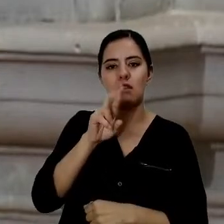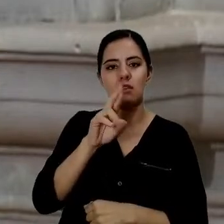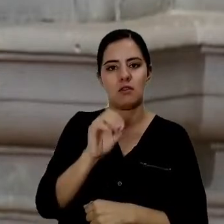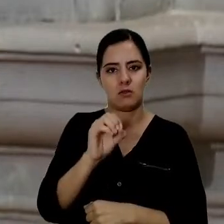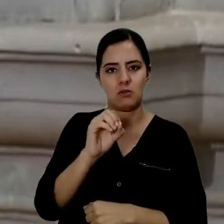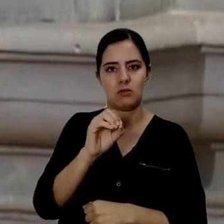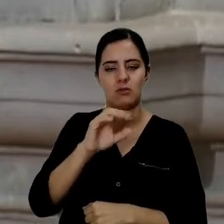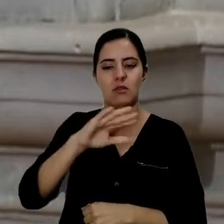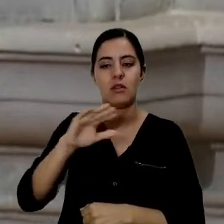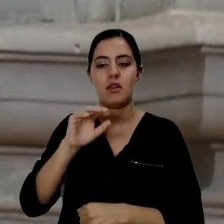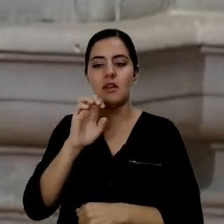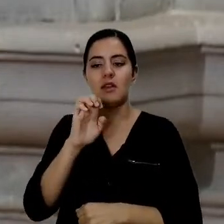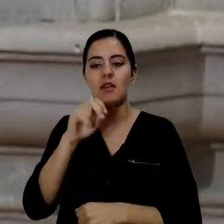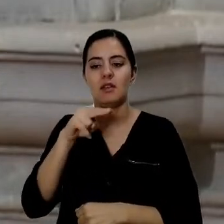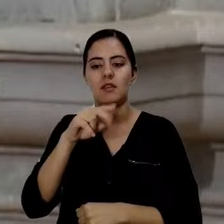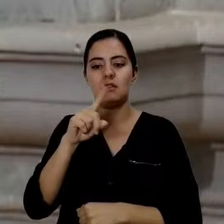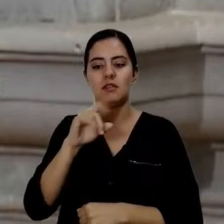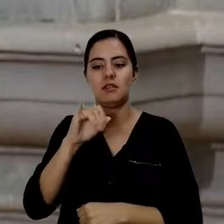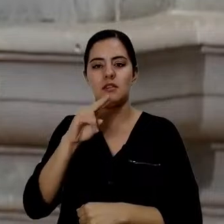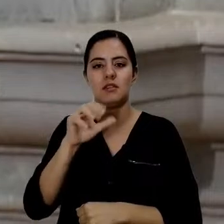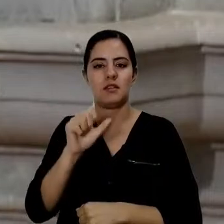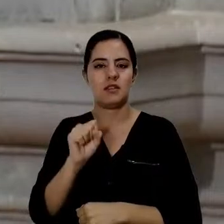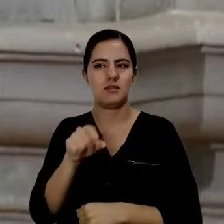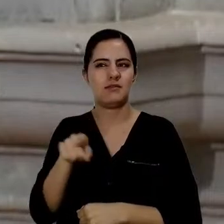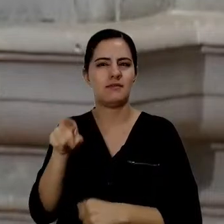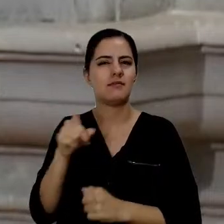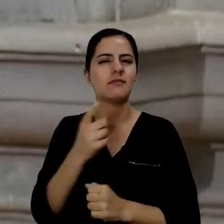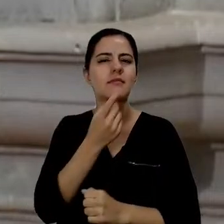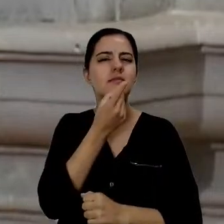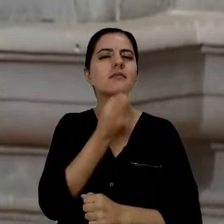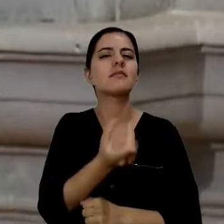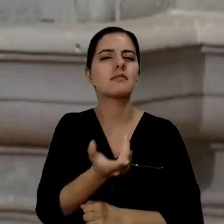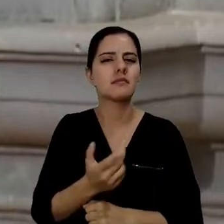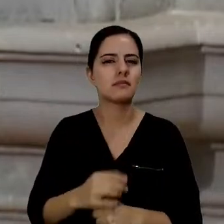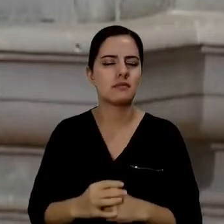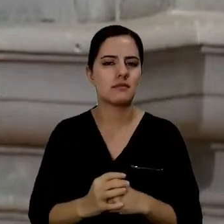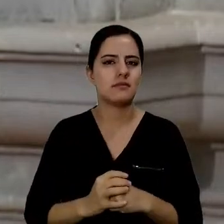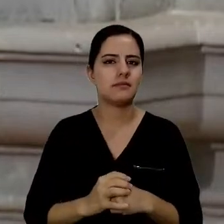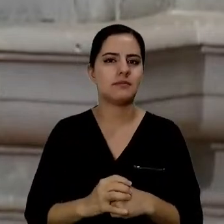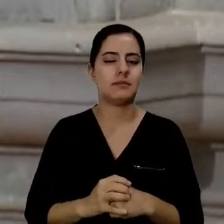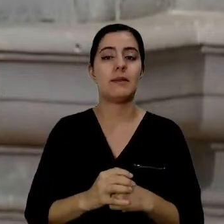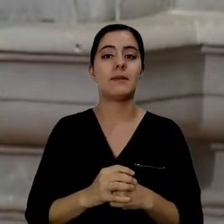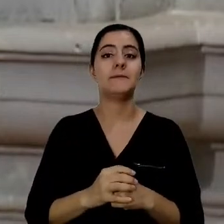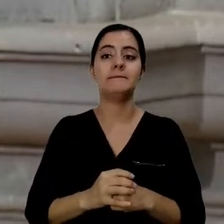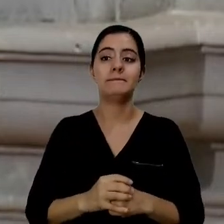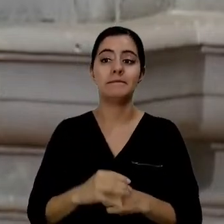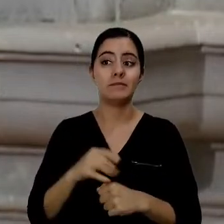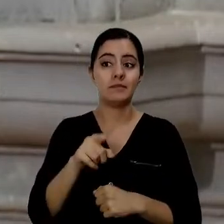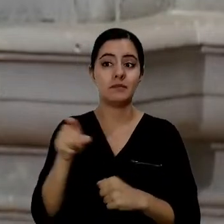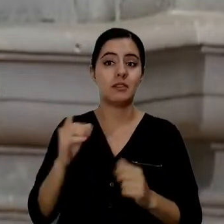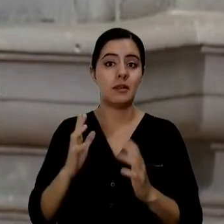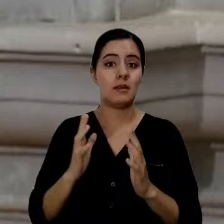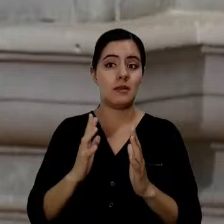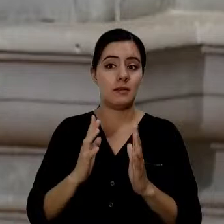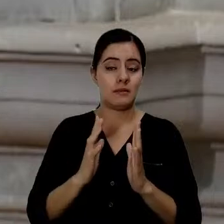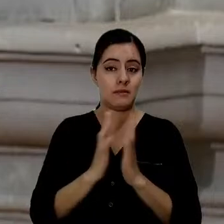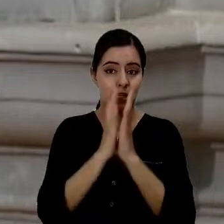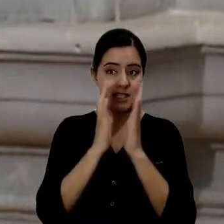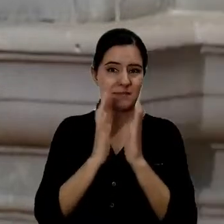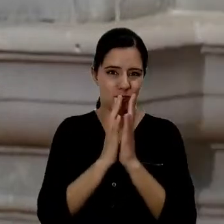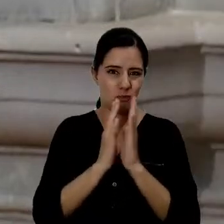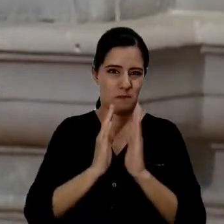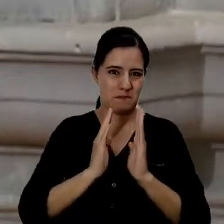concluyó esta comisión? Muy sencillo, que la participación de los militares